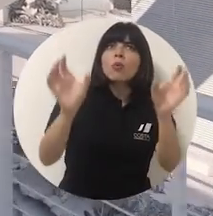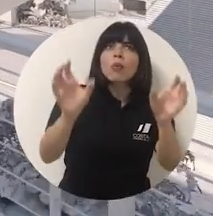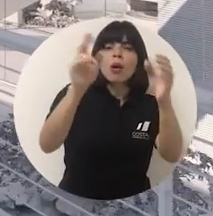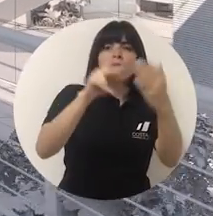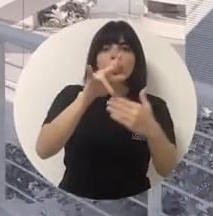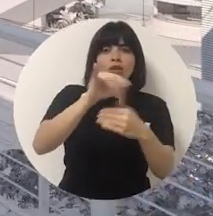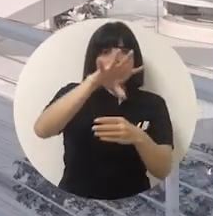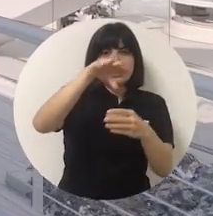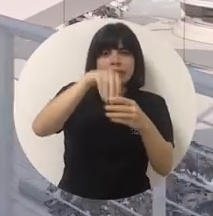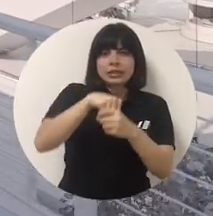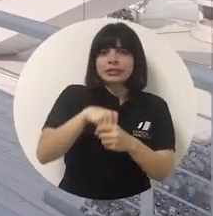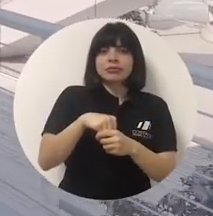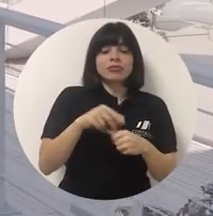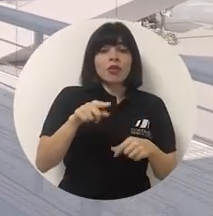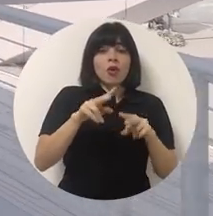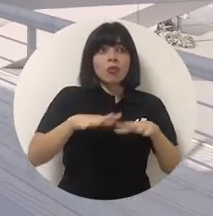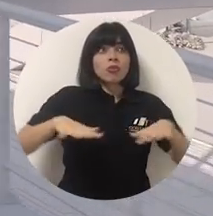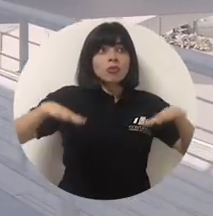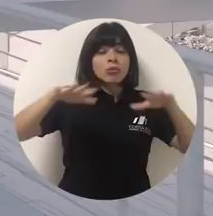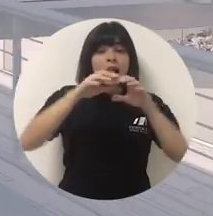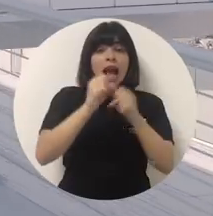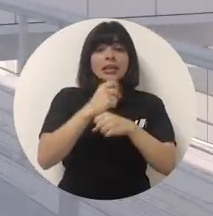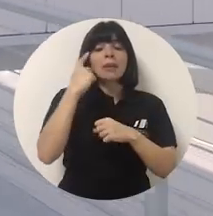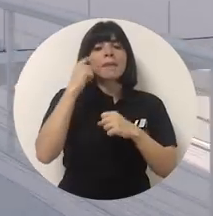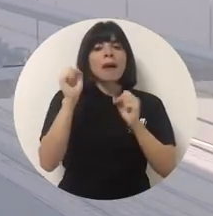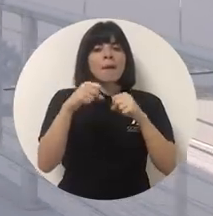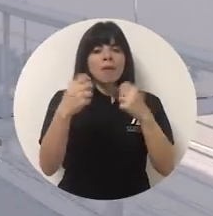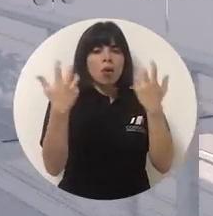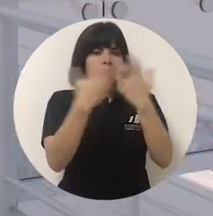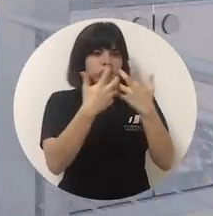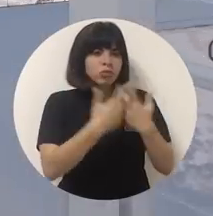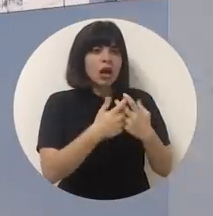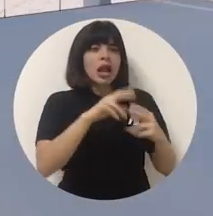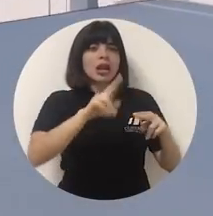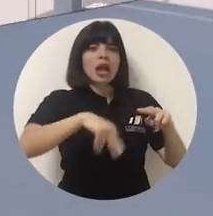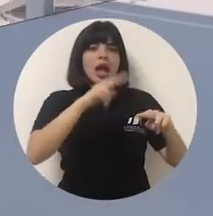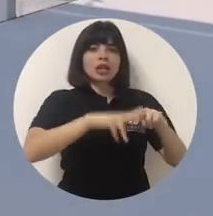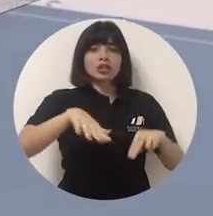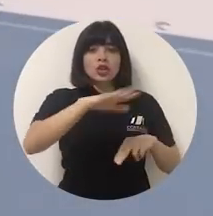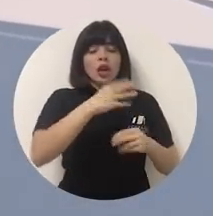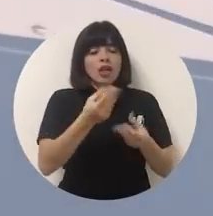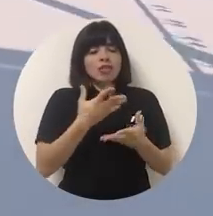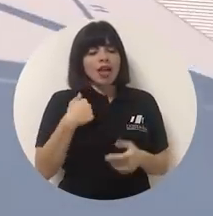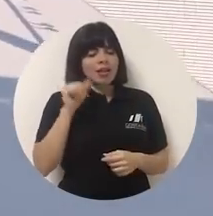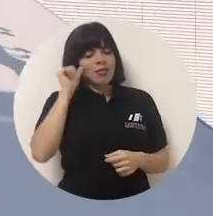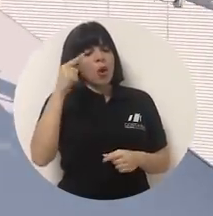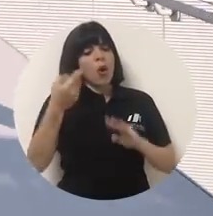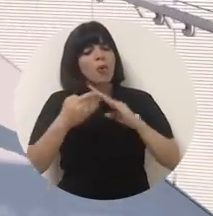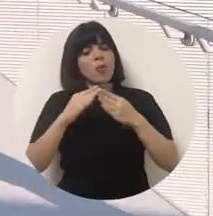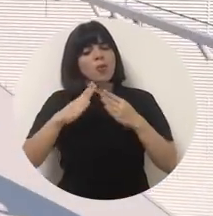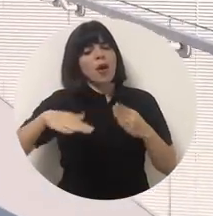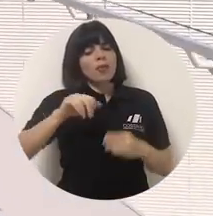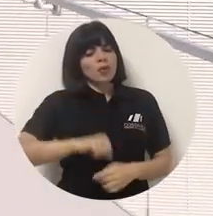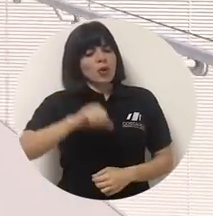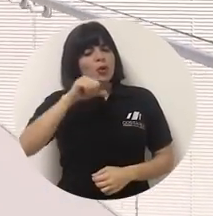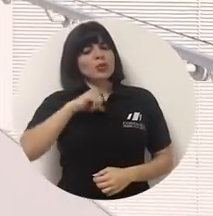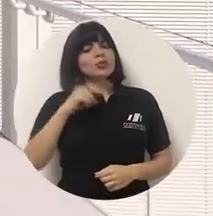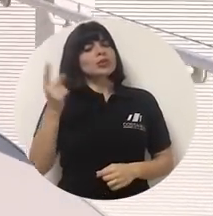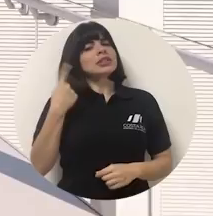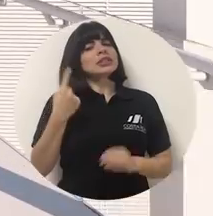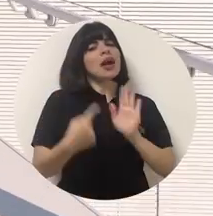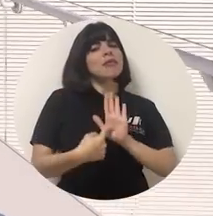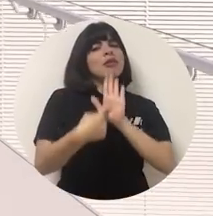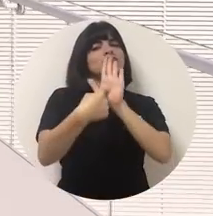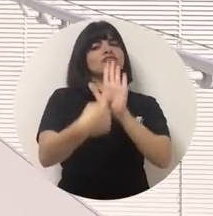proyecto. El volumen del edificio se fragmenta para armonizar con la escala nacional, recordando la escala de un pueblo que con orgullo exhibe